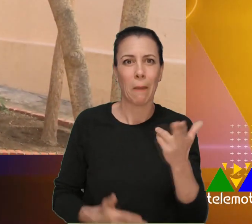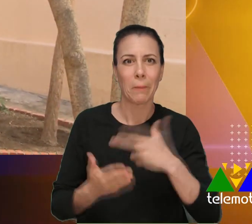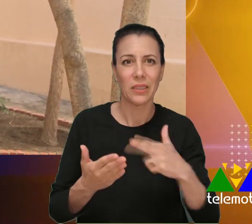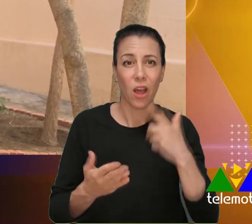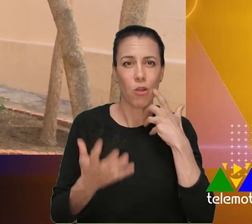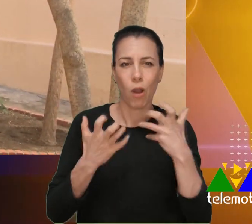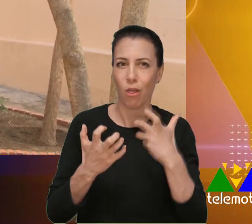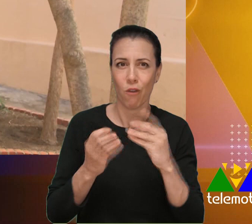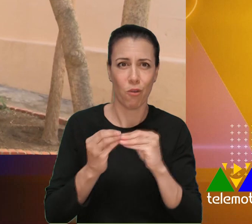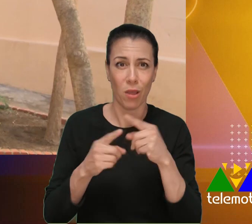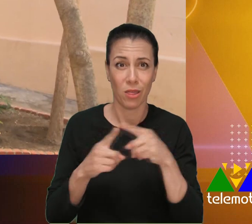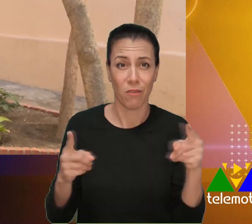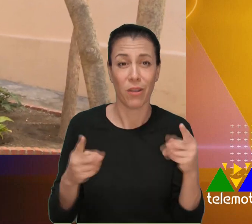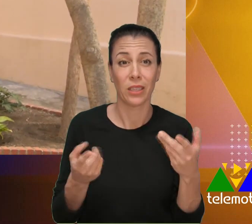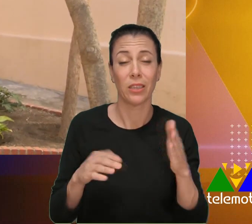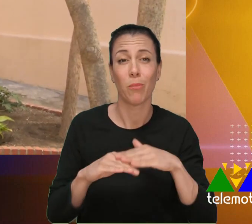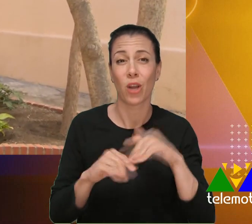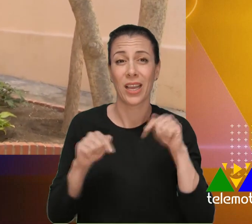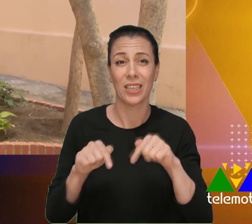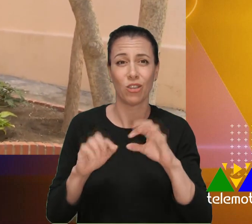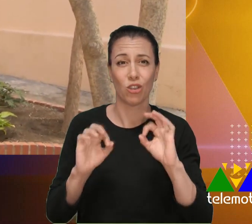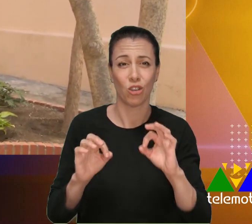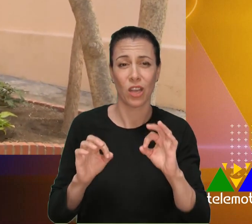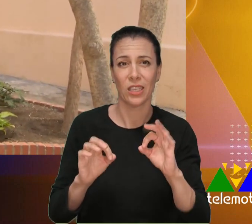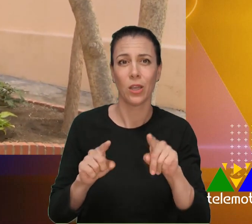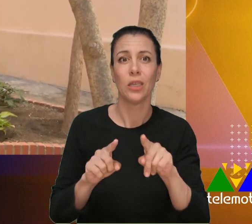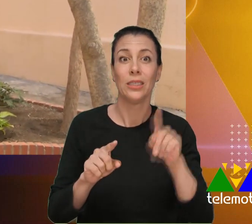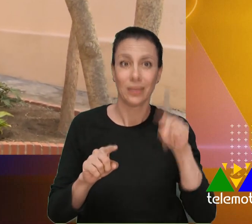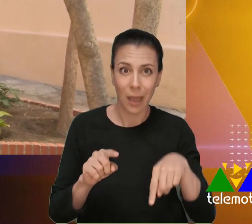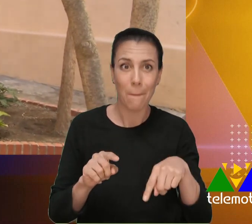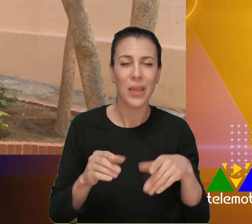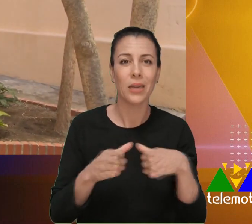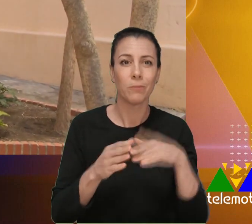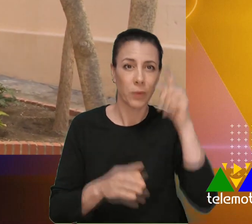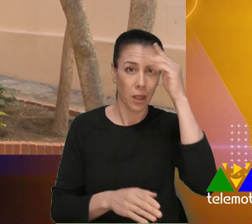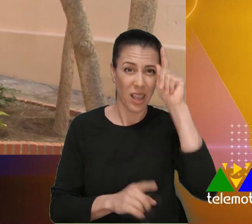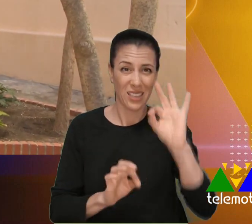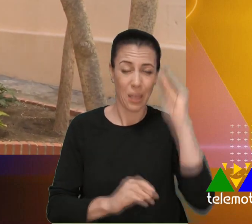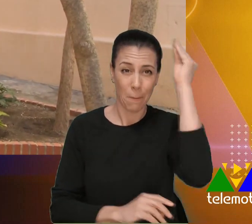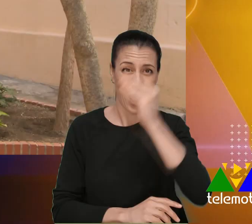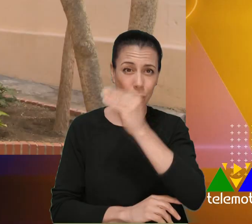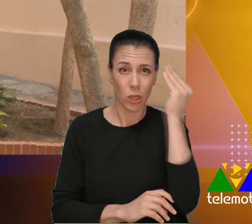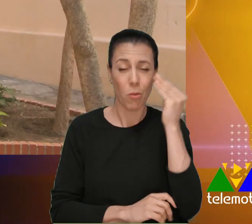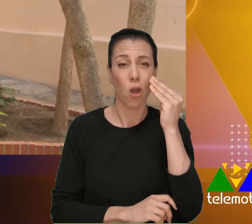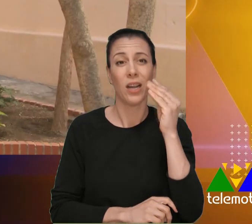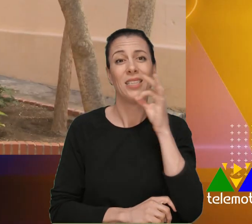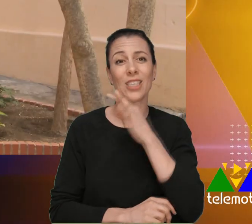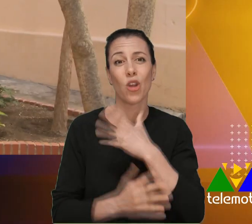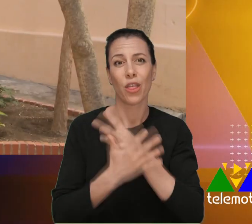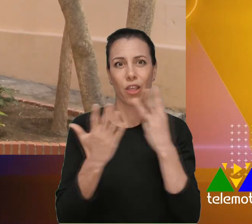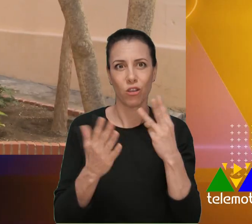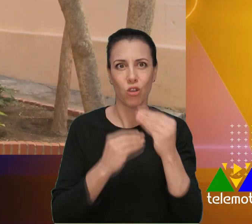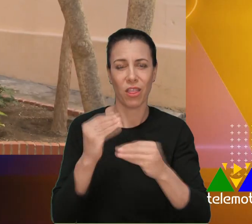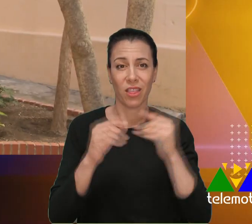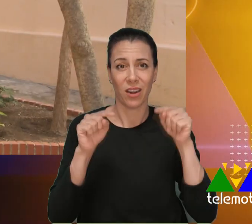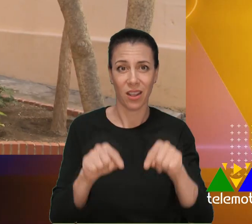decorado de otra manera cuando esto era la capilla bautismal de la iglesia mayor en el siglo XVIII. Al